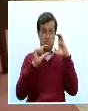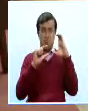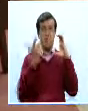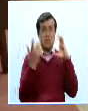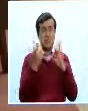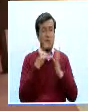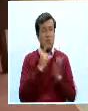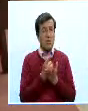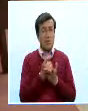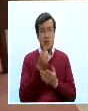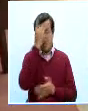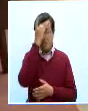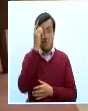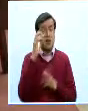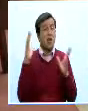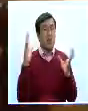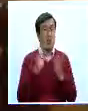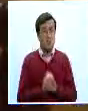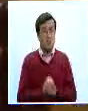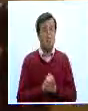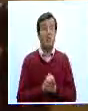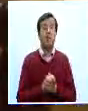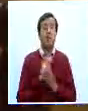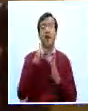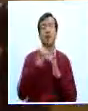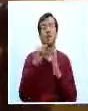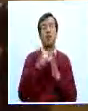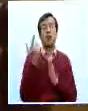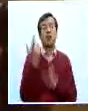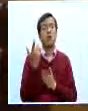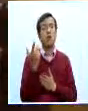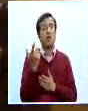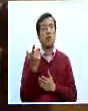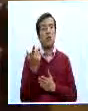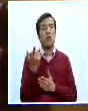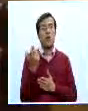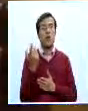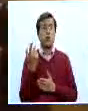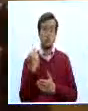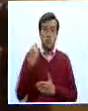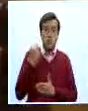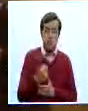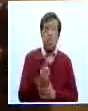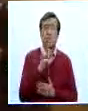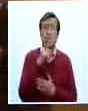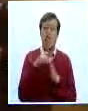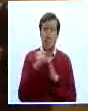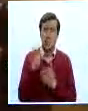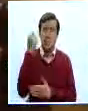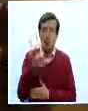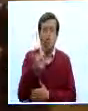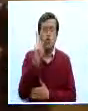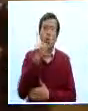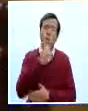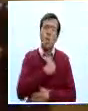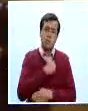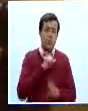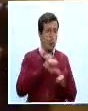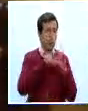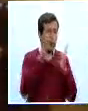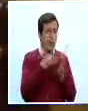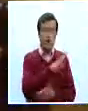y además también comentarles que la recaudación de la Estrella aporta no es del Sr y el que aporta aportamos los ciudadanos porque los que pagamos los impuestos